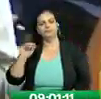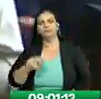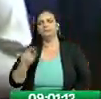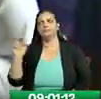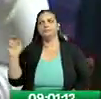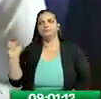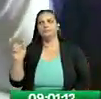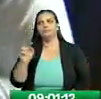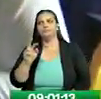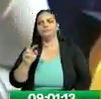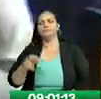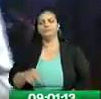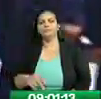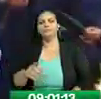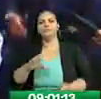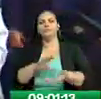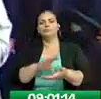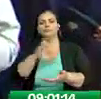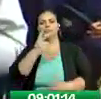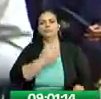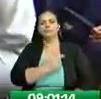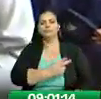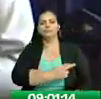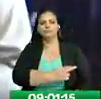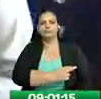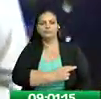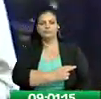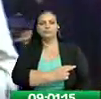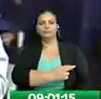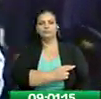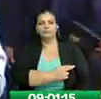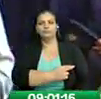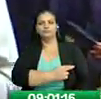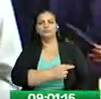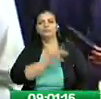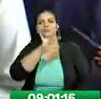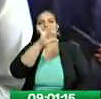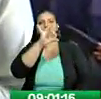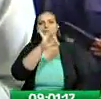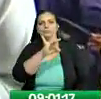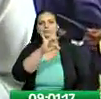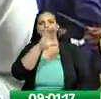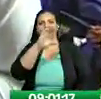los estudiantes del Colegio Vicente Rocafuerte, aproximadamente 800